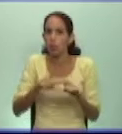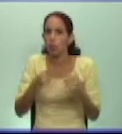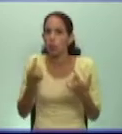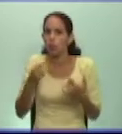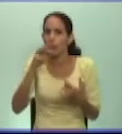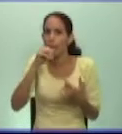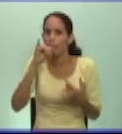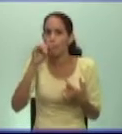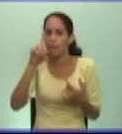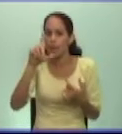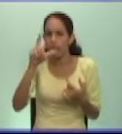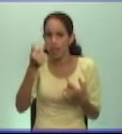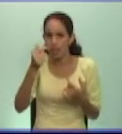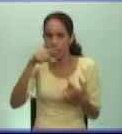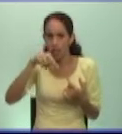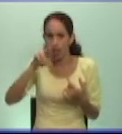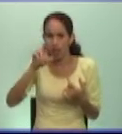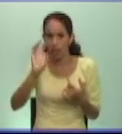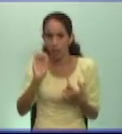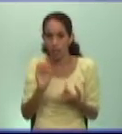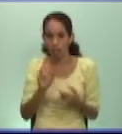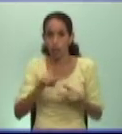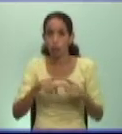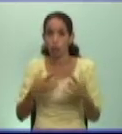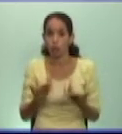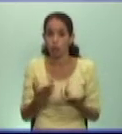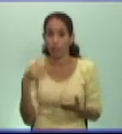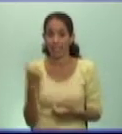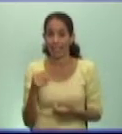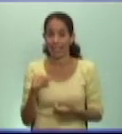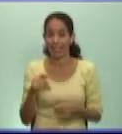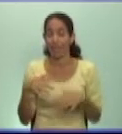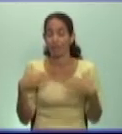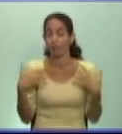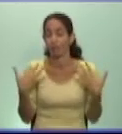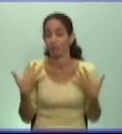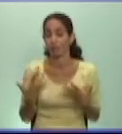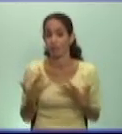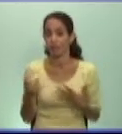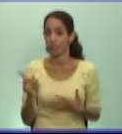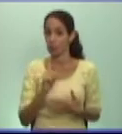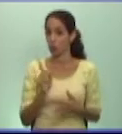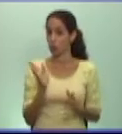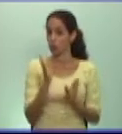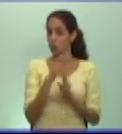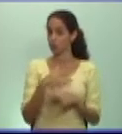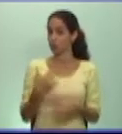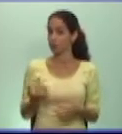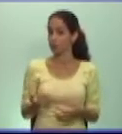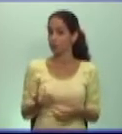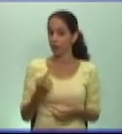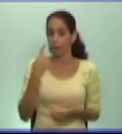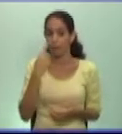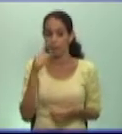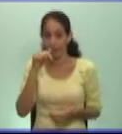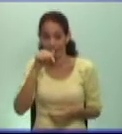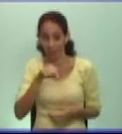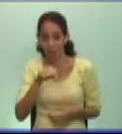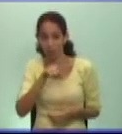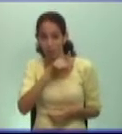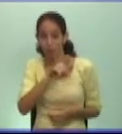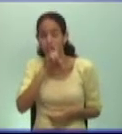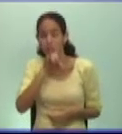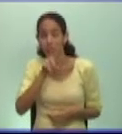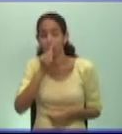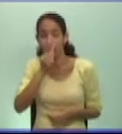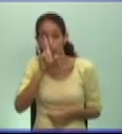norteamericano y la falsedad de él, porque en la práctica tal milagro no existió, porque entonces miren el año 29, del 29 al 33